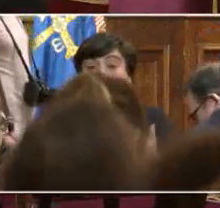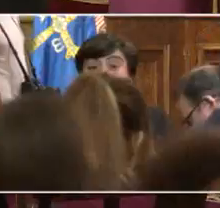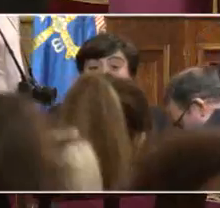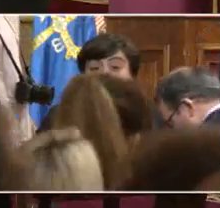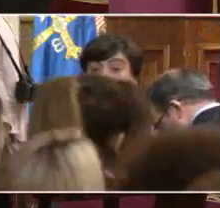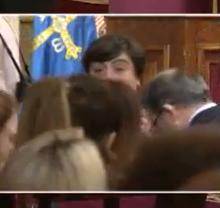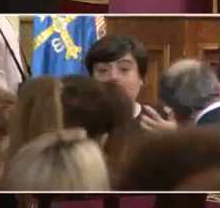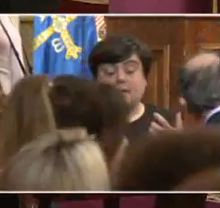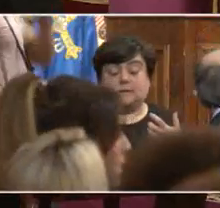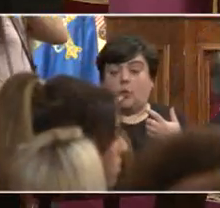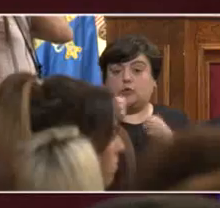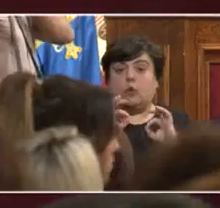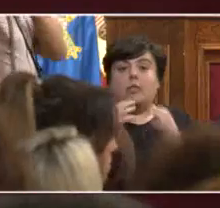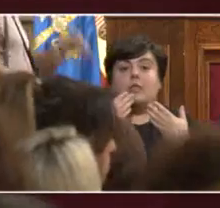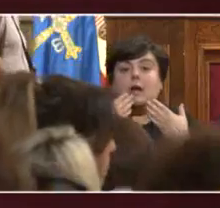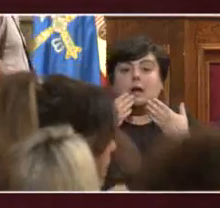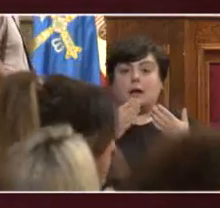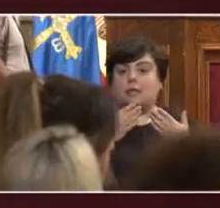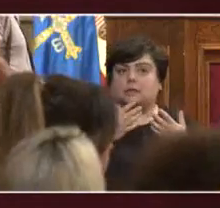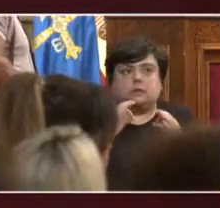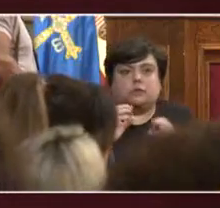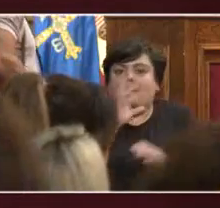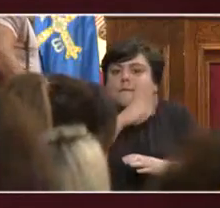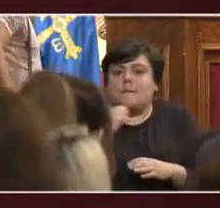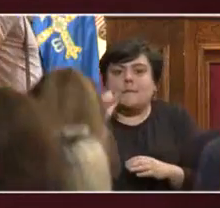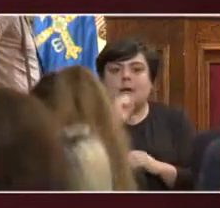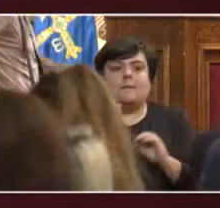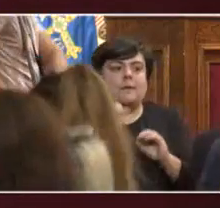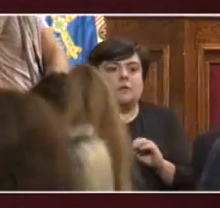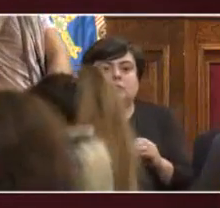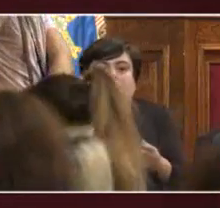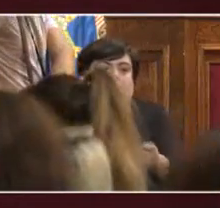Una frase de agradecimiento. Esto es maravilloso lo que hemos recibido hoy.